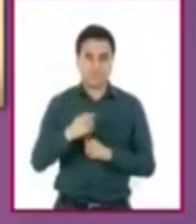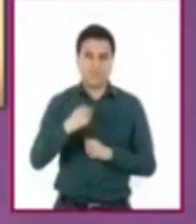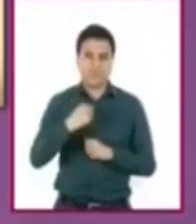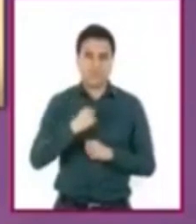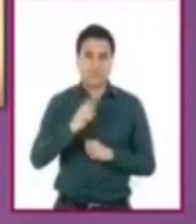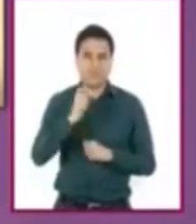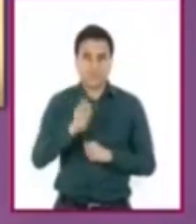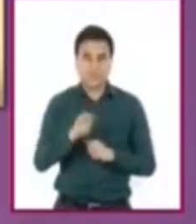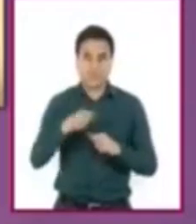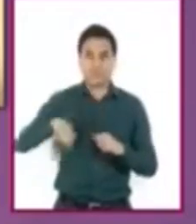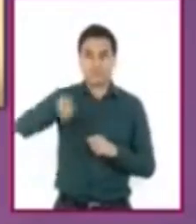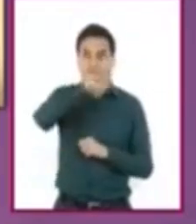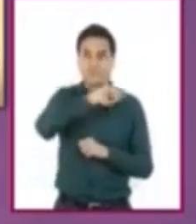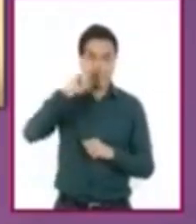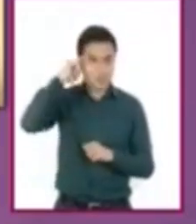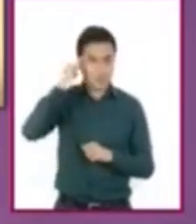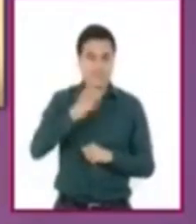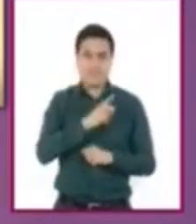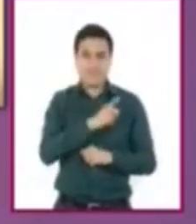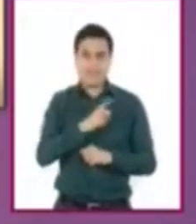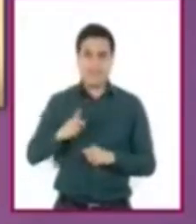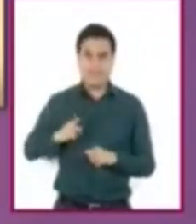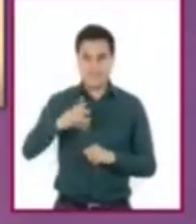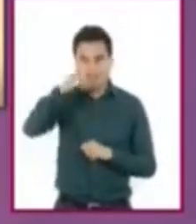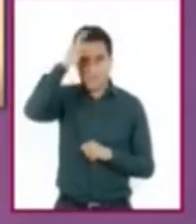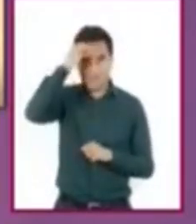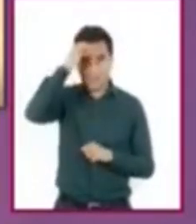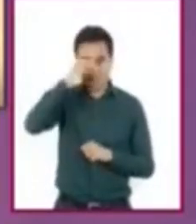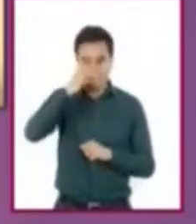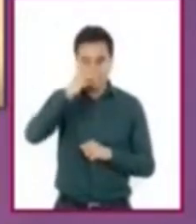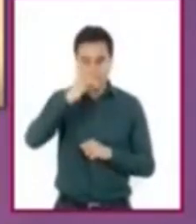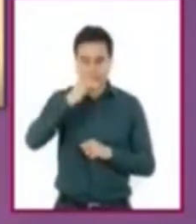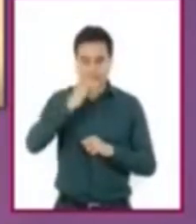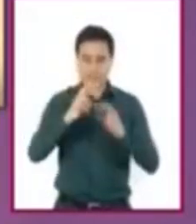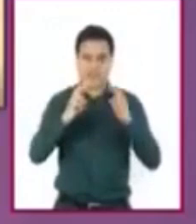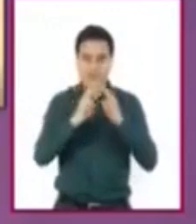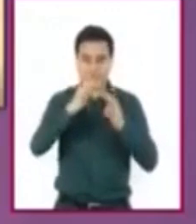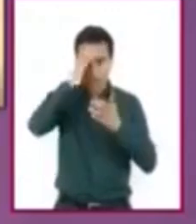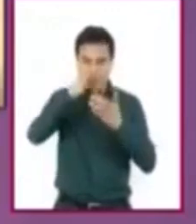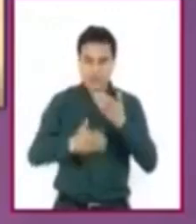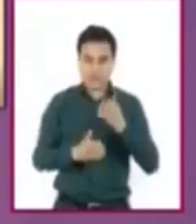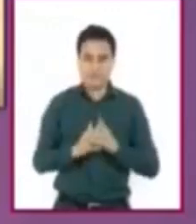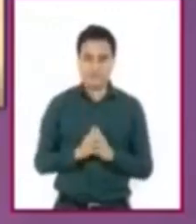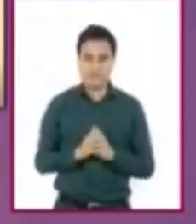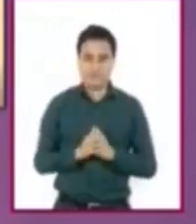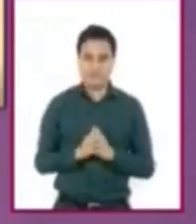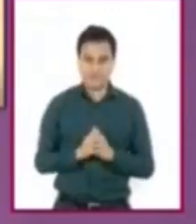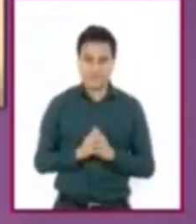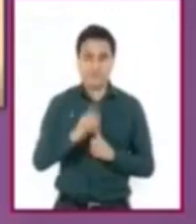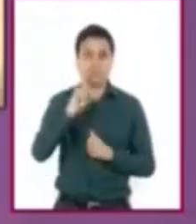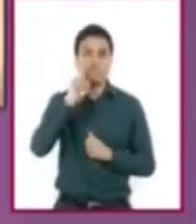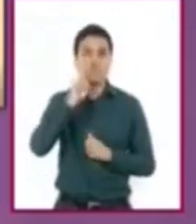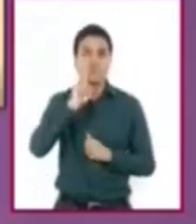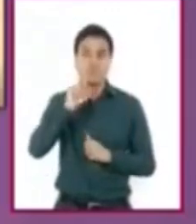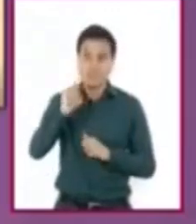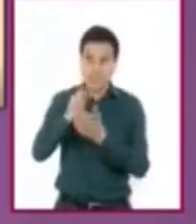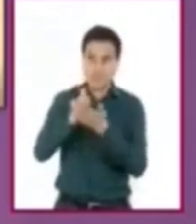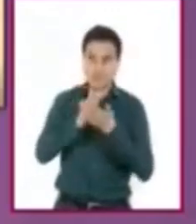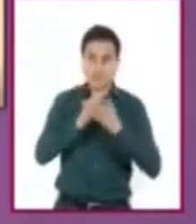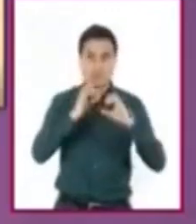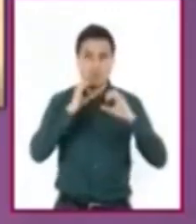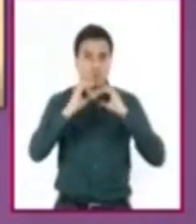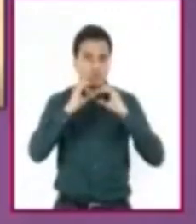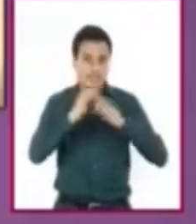católica, y que viniesen al verdadero conocimiento de él, por instrumento y medio de Marina, será razón